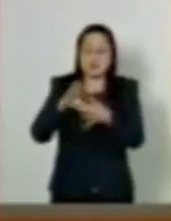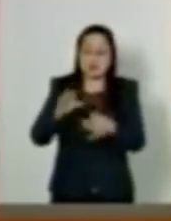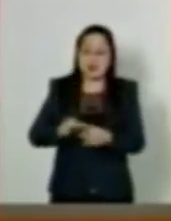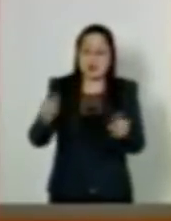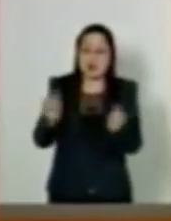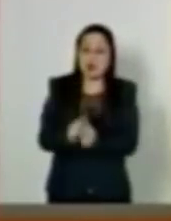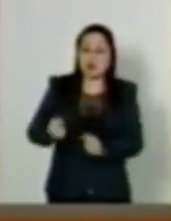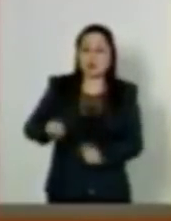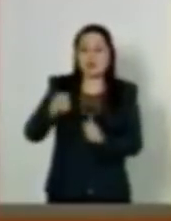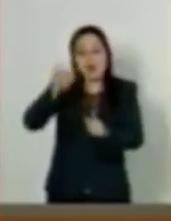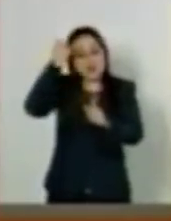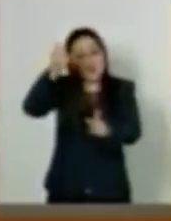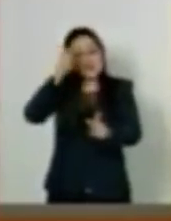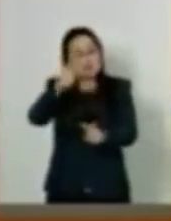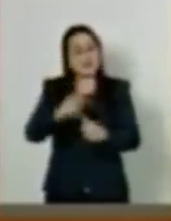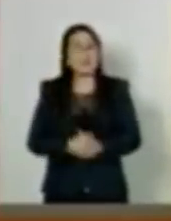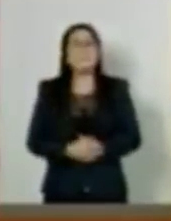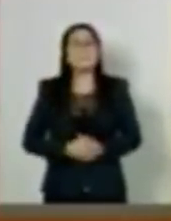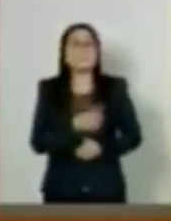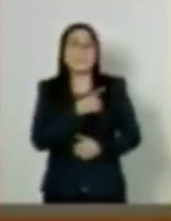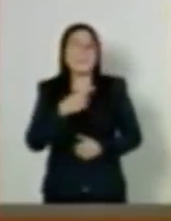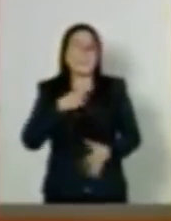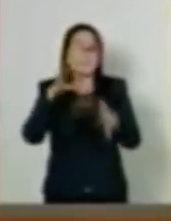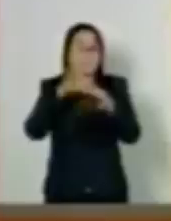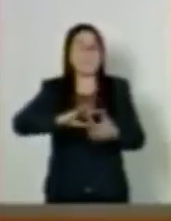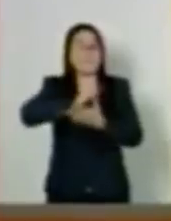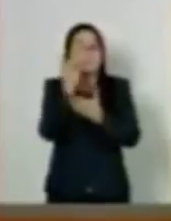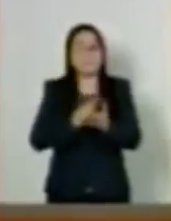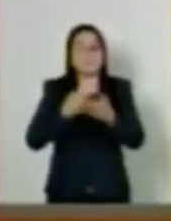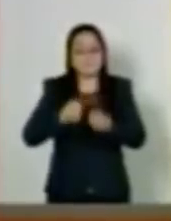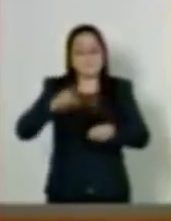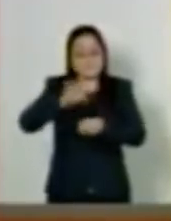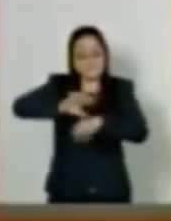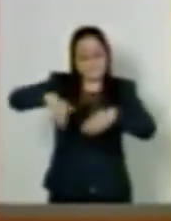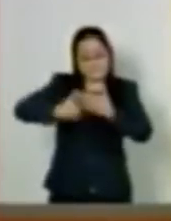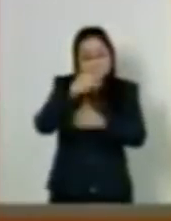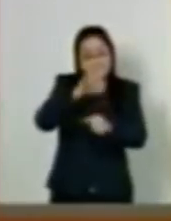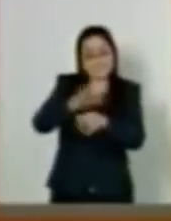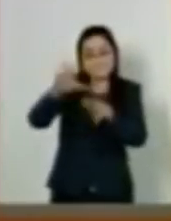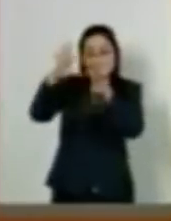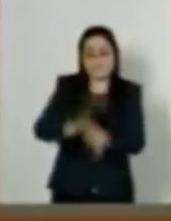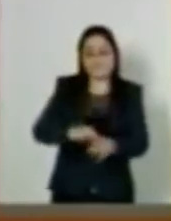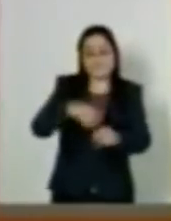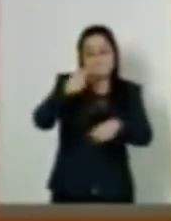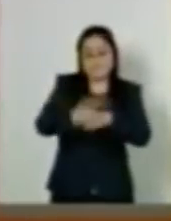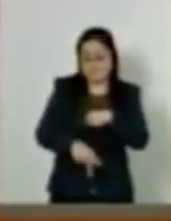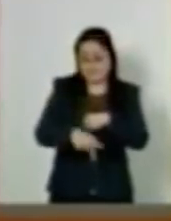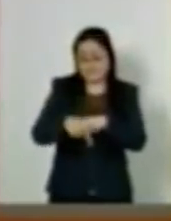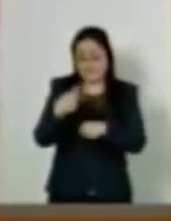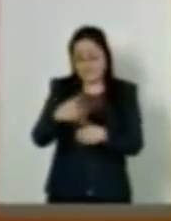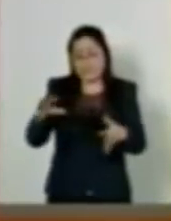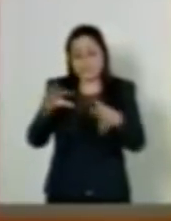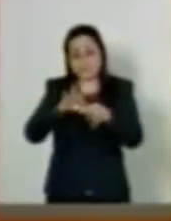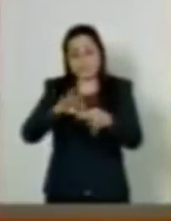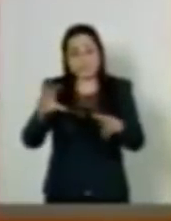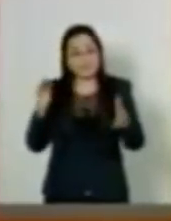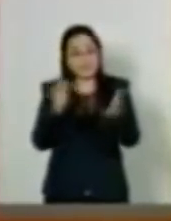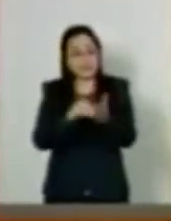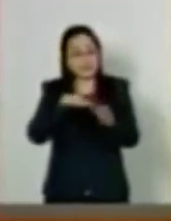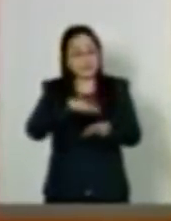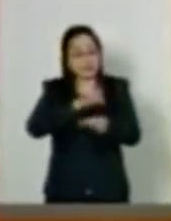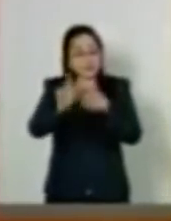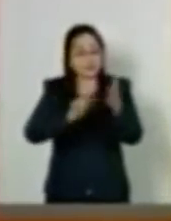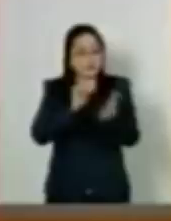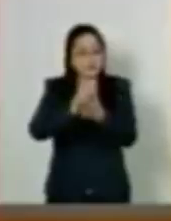será bajo la premisa de dar cumplimiento del Programa de Seguridad Nacional y Agenda Nacional de Riesgos contenida en la Ley